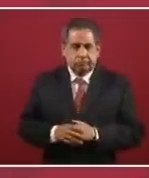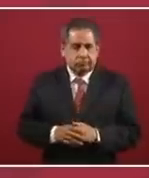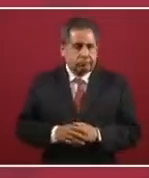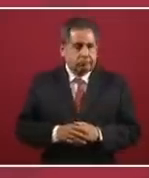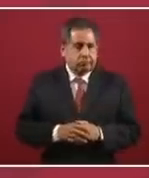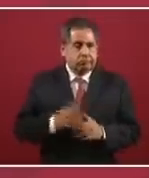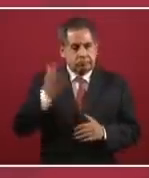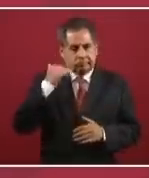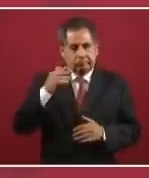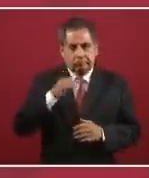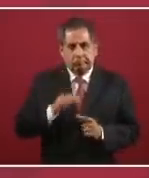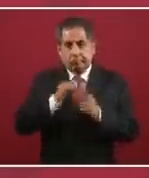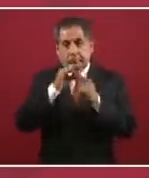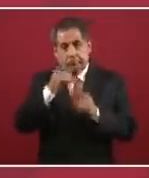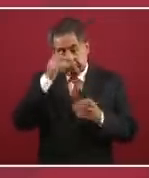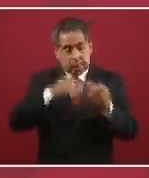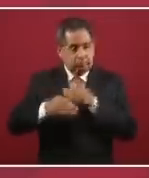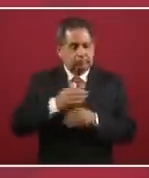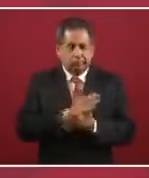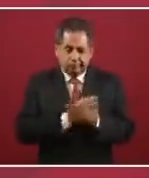especiales que habían para todo.